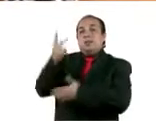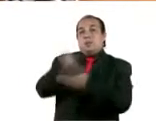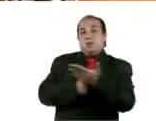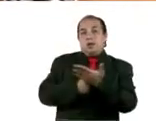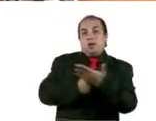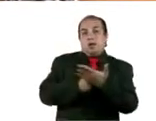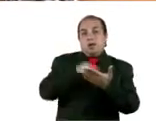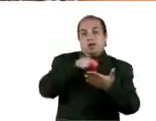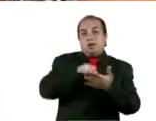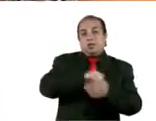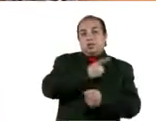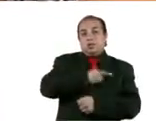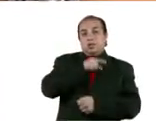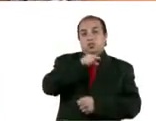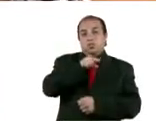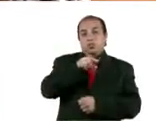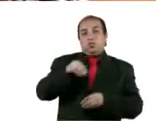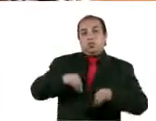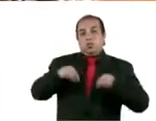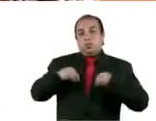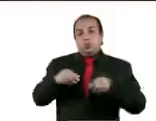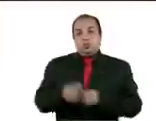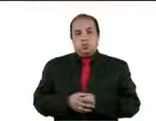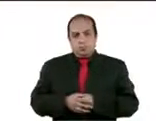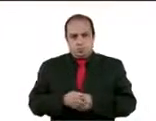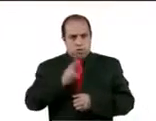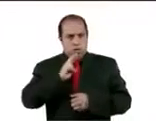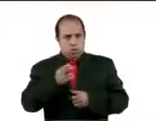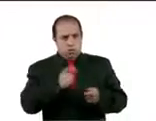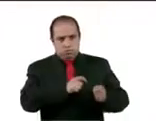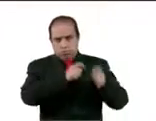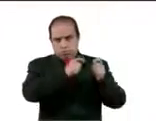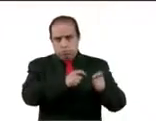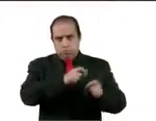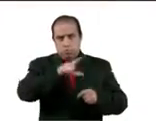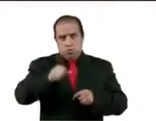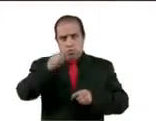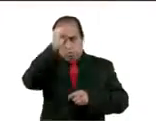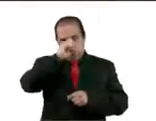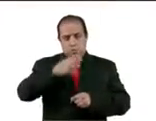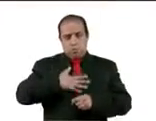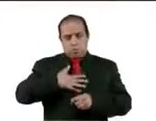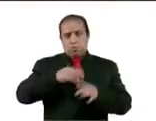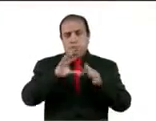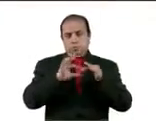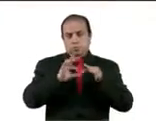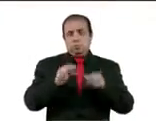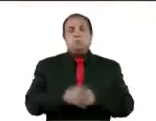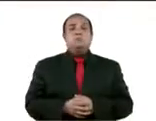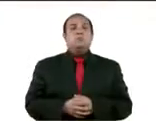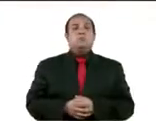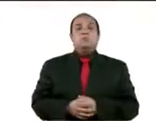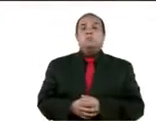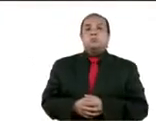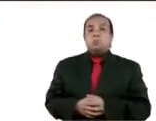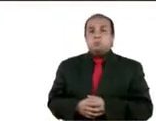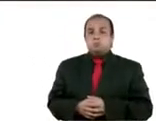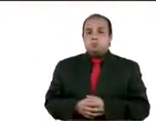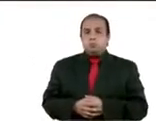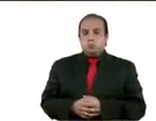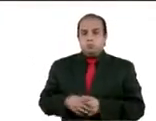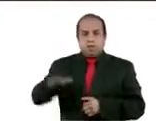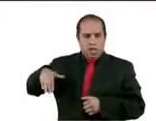programa? ¿Quieres contestar? Y luego yo les doy mi opinión. Es que, como